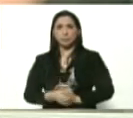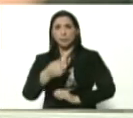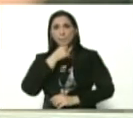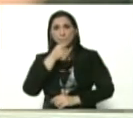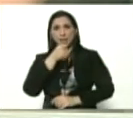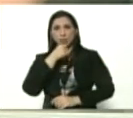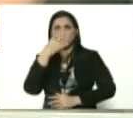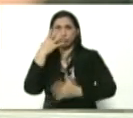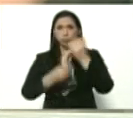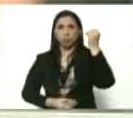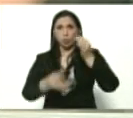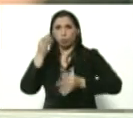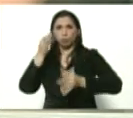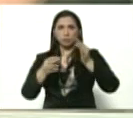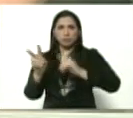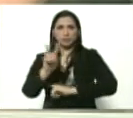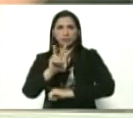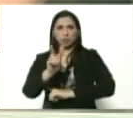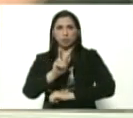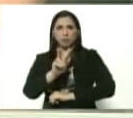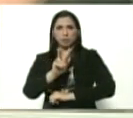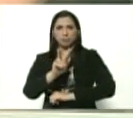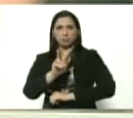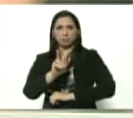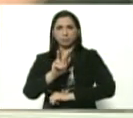periodista prófuga de la justicia venezolana,